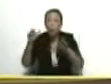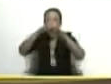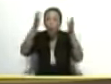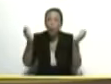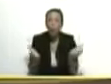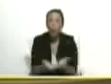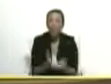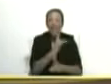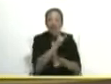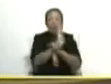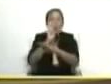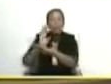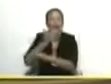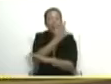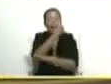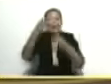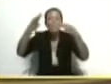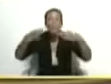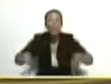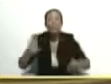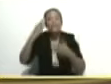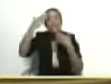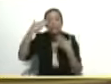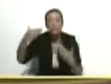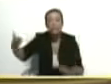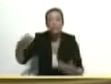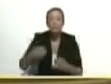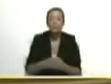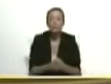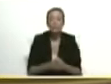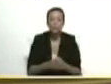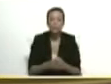los ecologistas. Mi saludo.